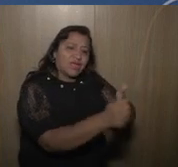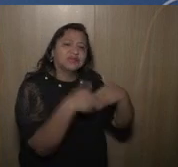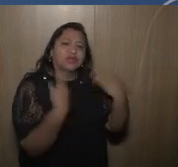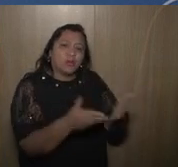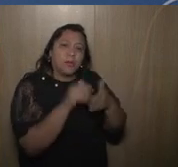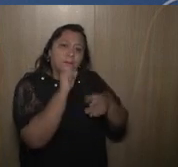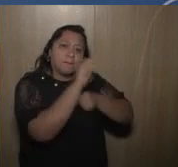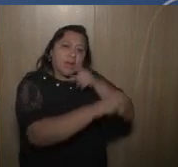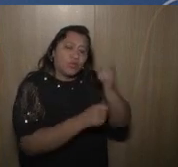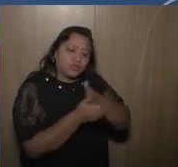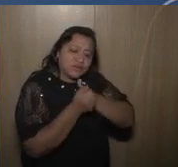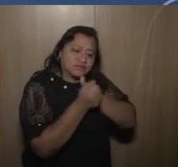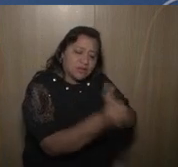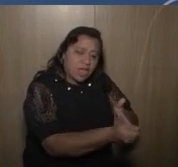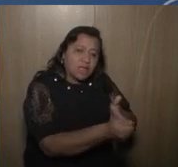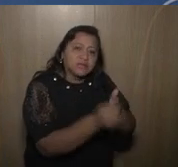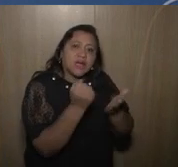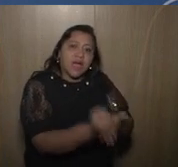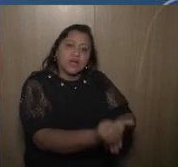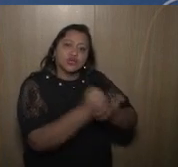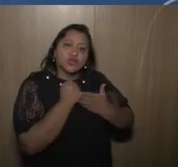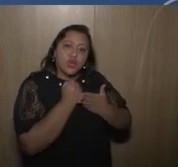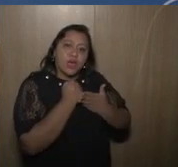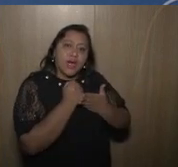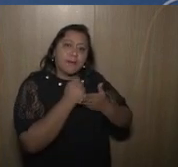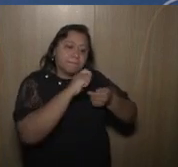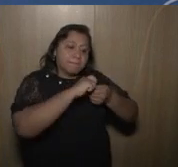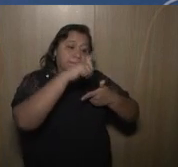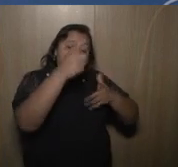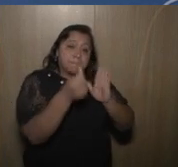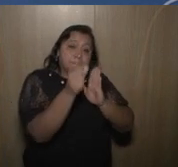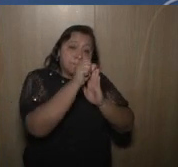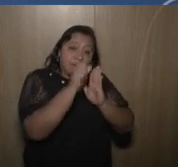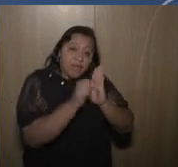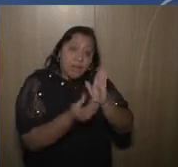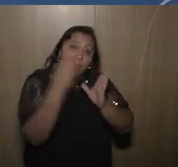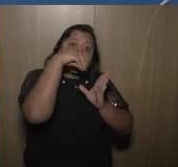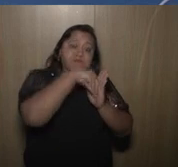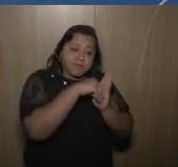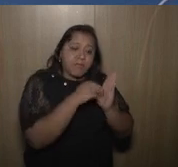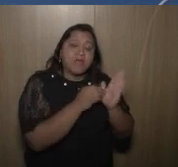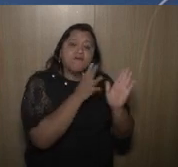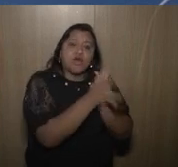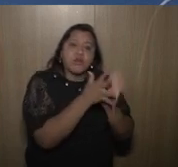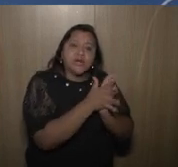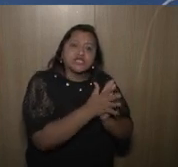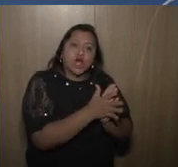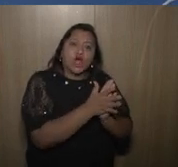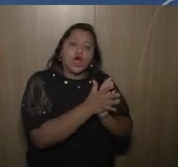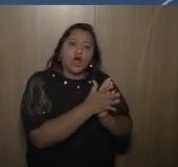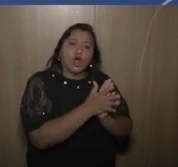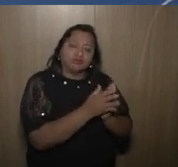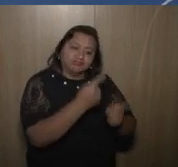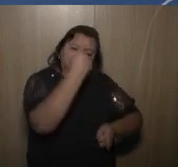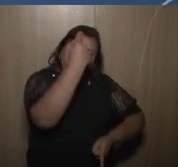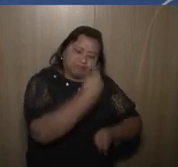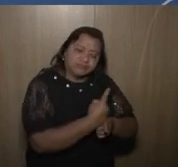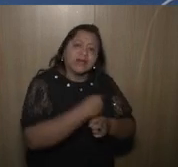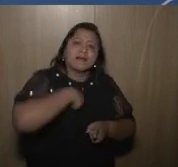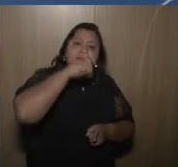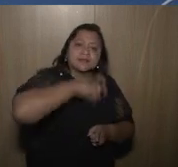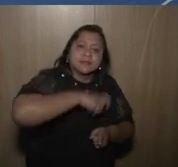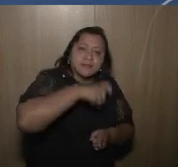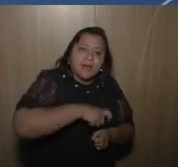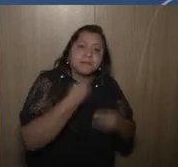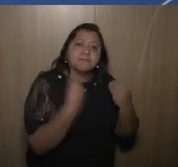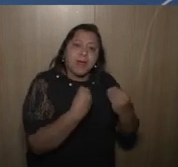a las instituciones a plasmar en la plataforma información oportuna, información pertinente e información necesaria para